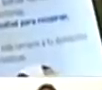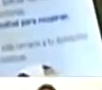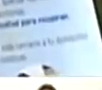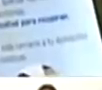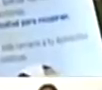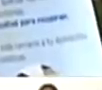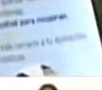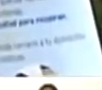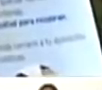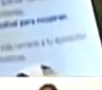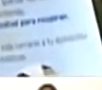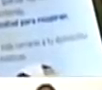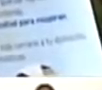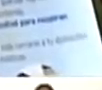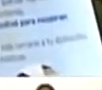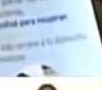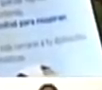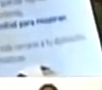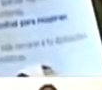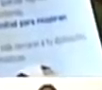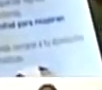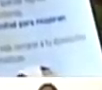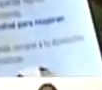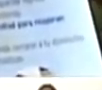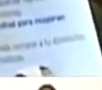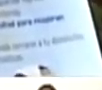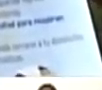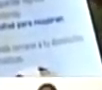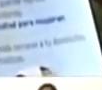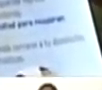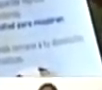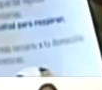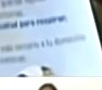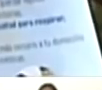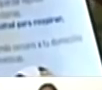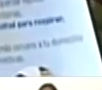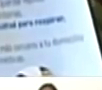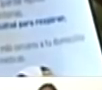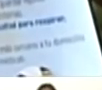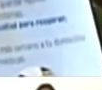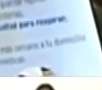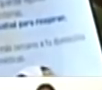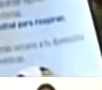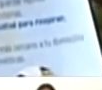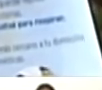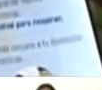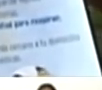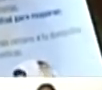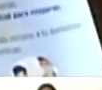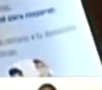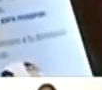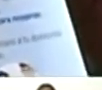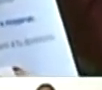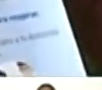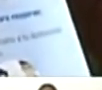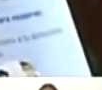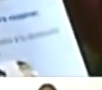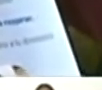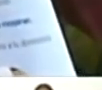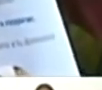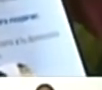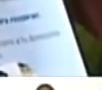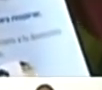graves, fiebre alta, neumonía, dificultad respiratoria aguda. Los síntomas pueden aparecer de 1 a 12 días después de la exposición